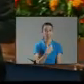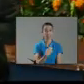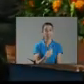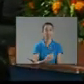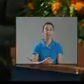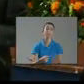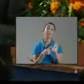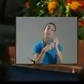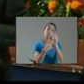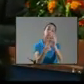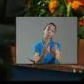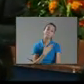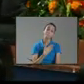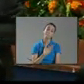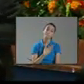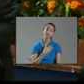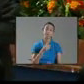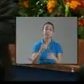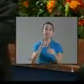¿Cómo lo digo, hermano? Bendito Dios.